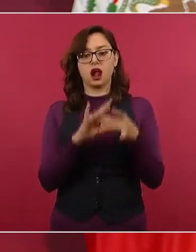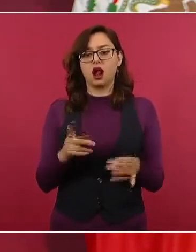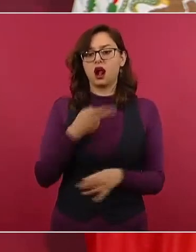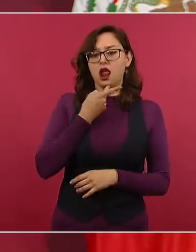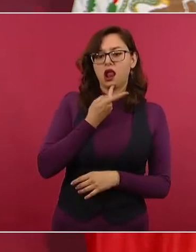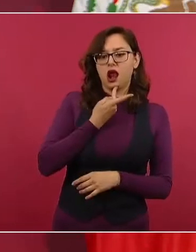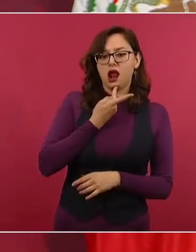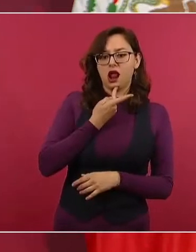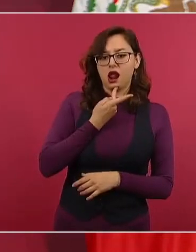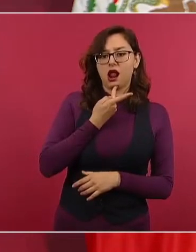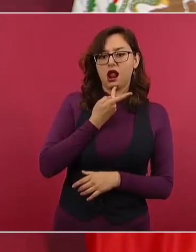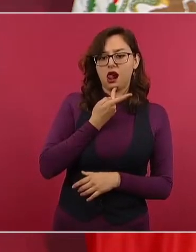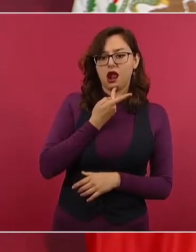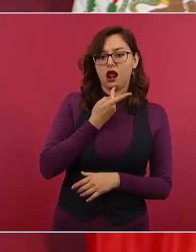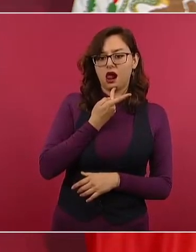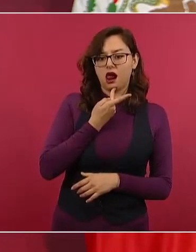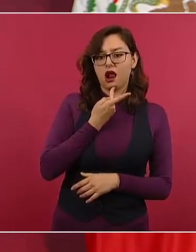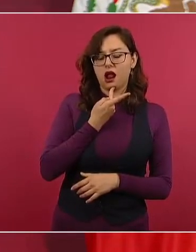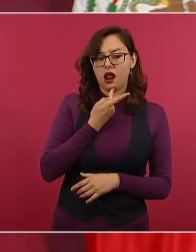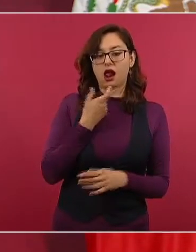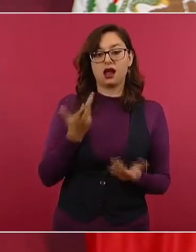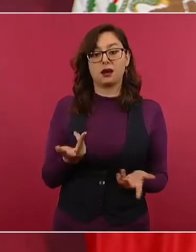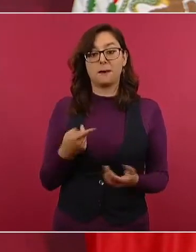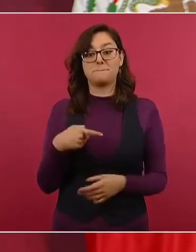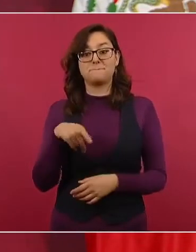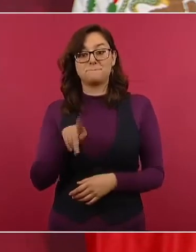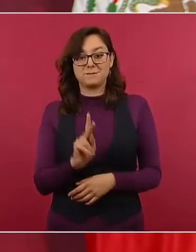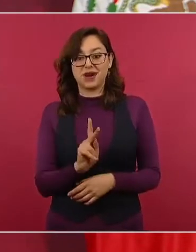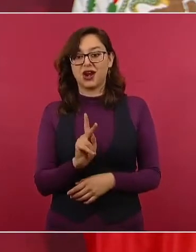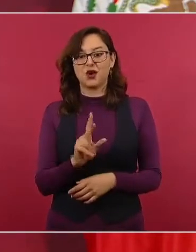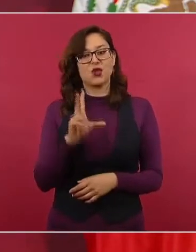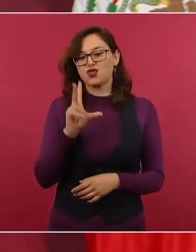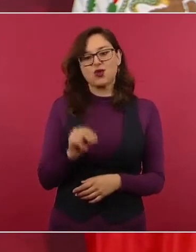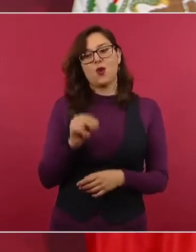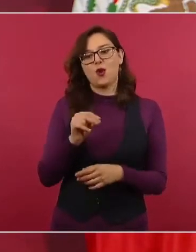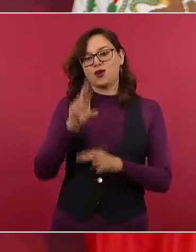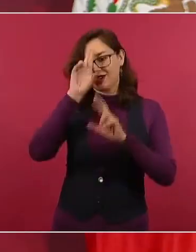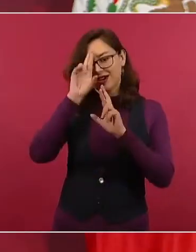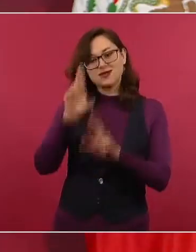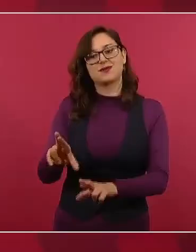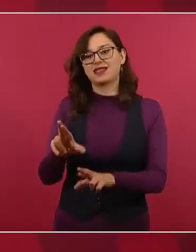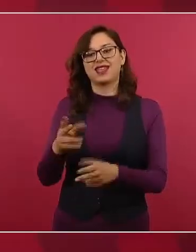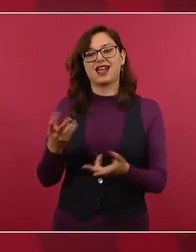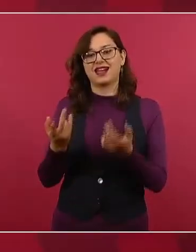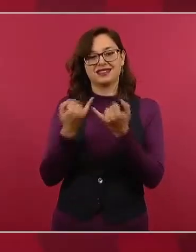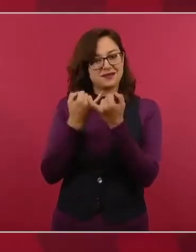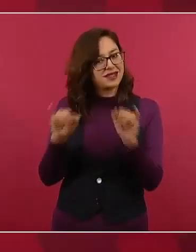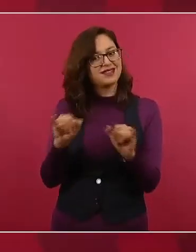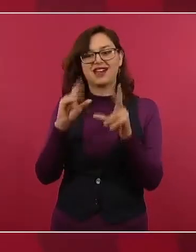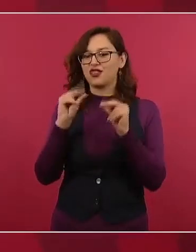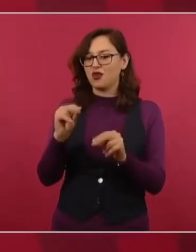aceptar que no se respete la independencia y la soberanía de los países.